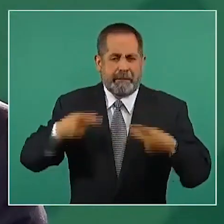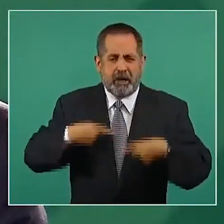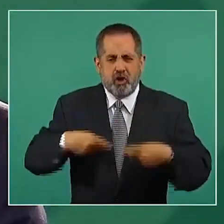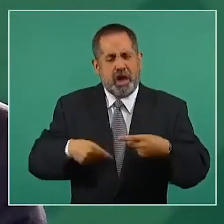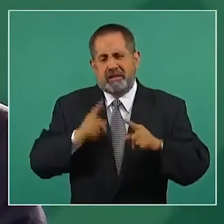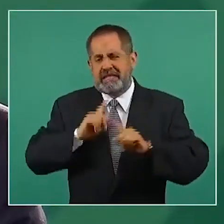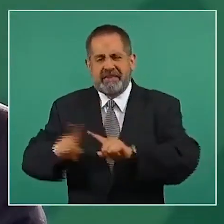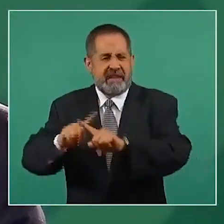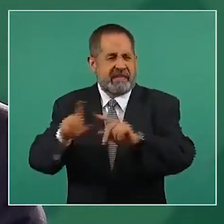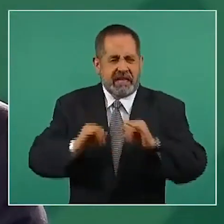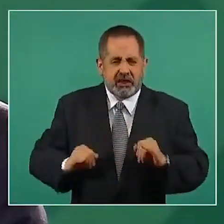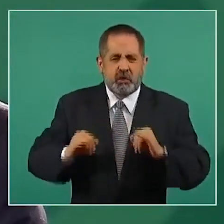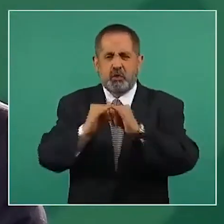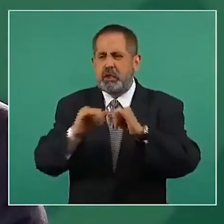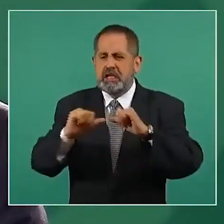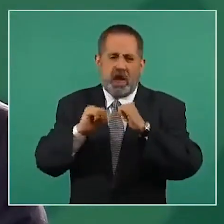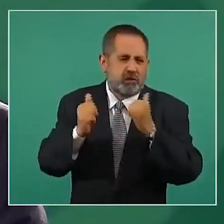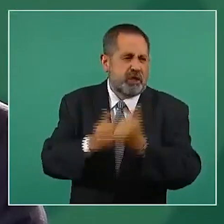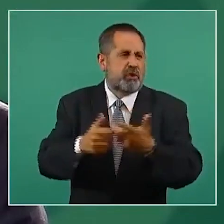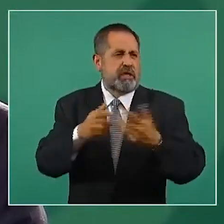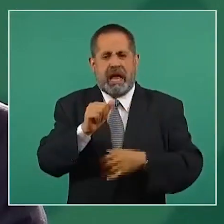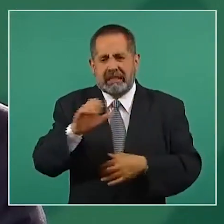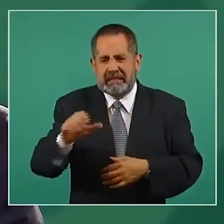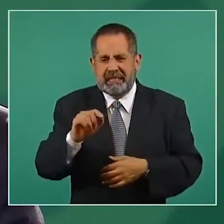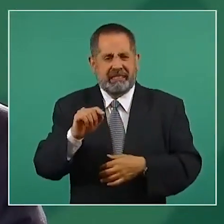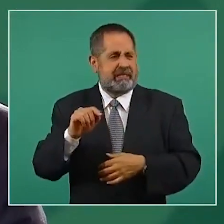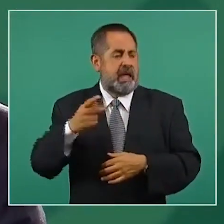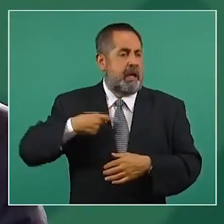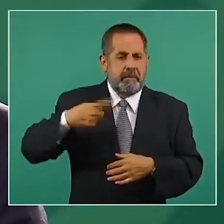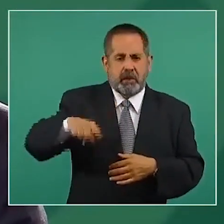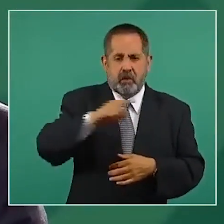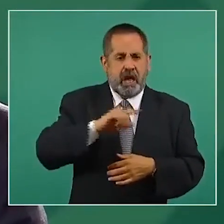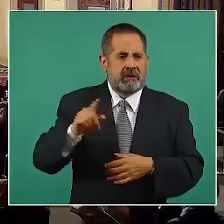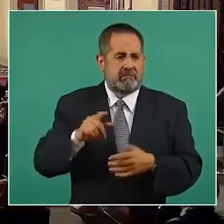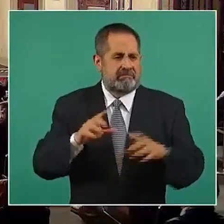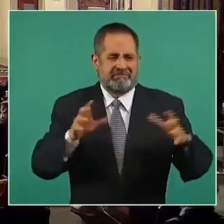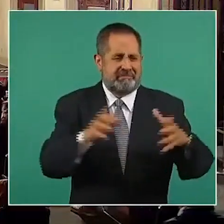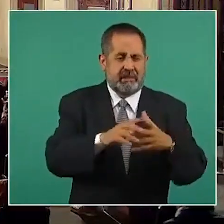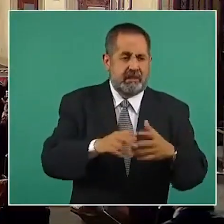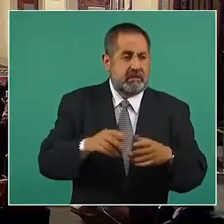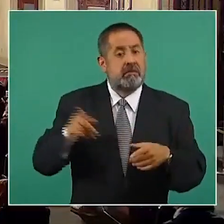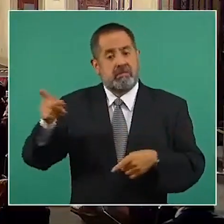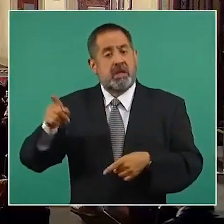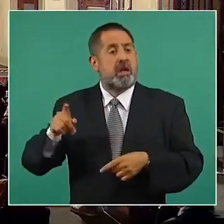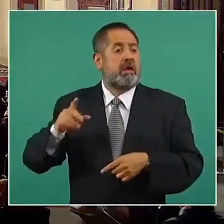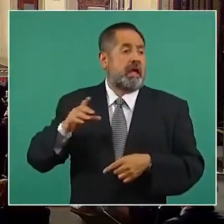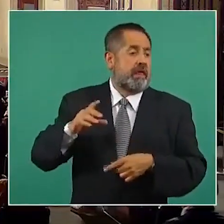personas, de instituciones, de organismos de la sociedad civil, de organismos autónomos, los poderes de la